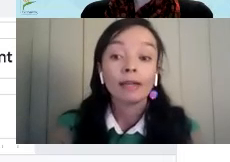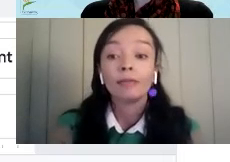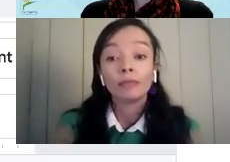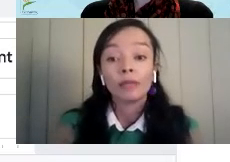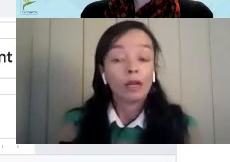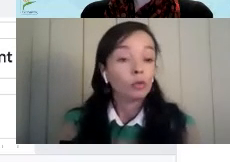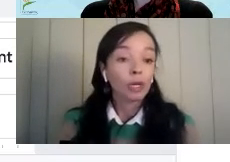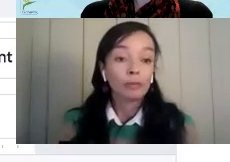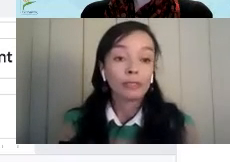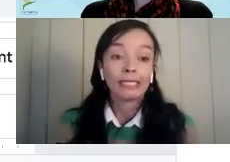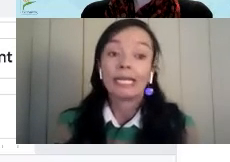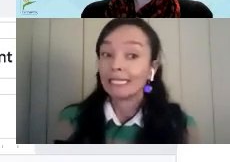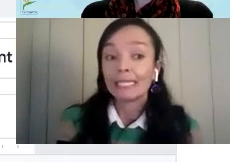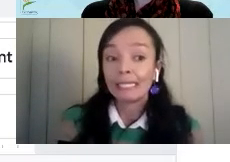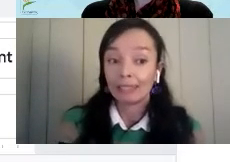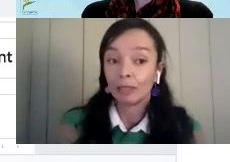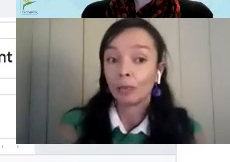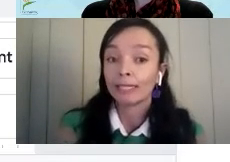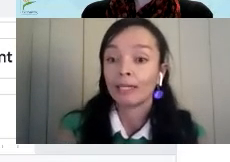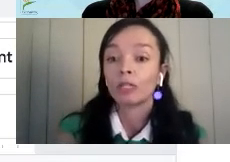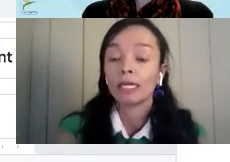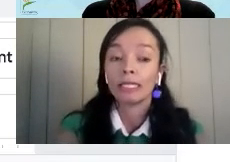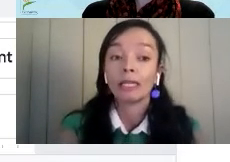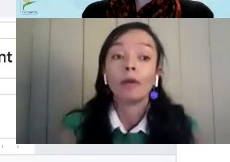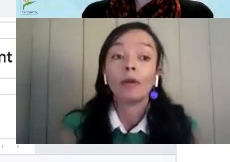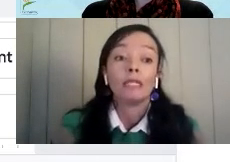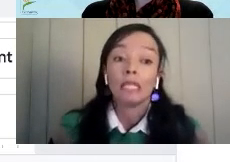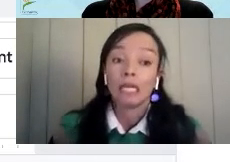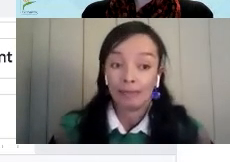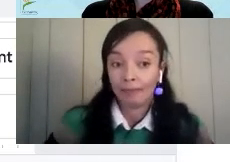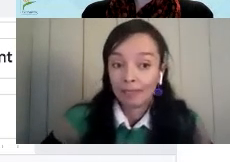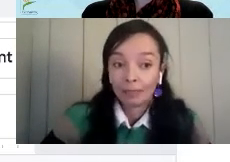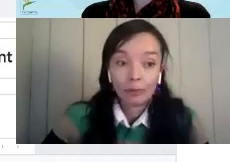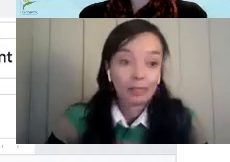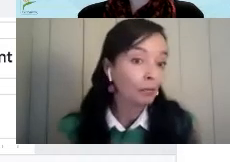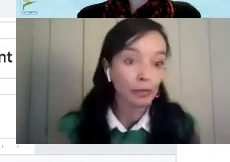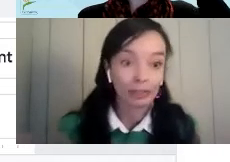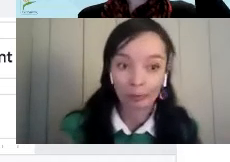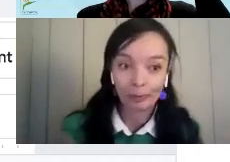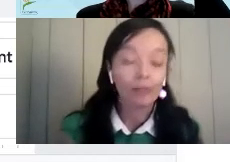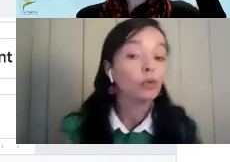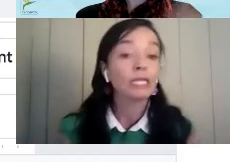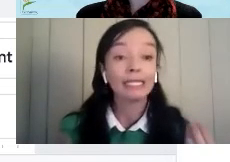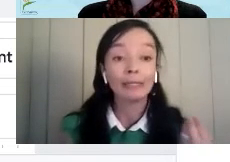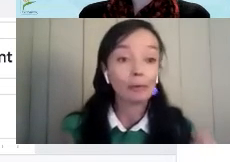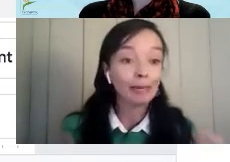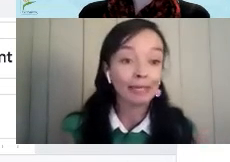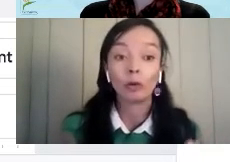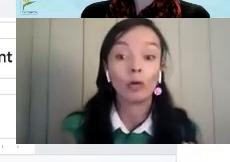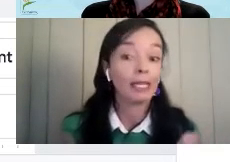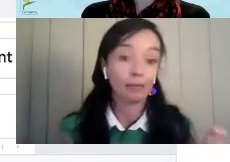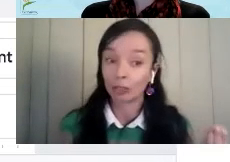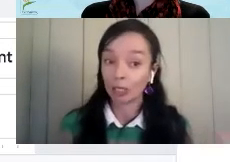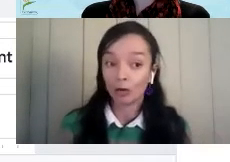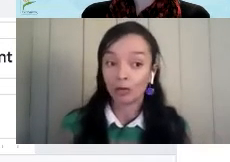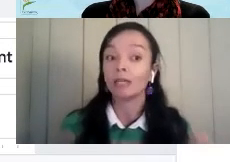galleta. Entonces le vamos a decir, sí, sí puedes tener otra galleta, pero mañana, después del almuerzo. Entonces en ningún momento